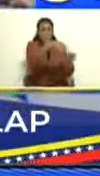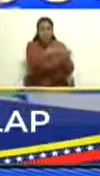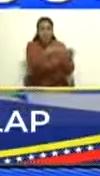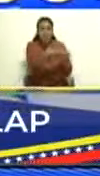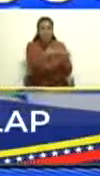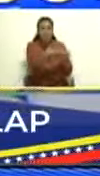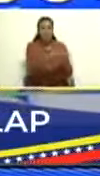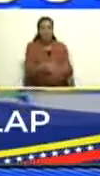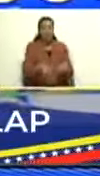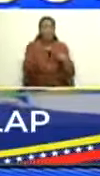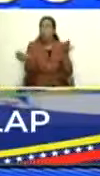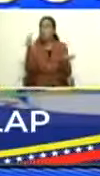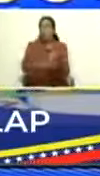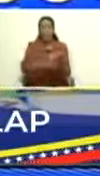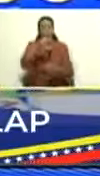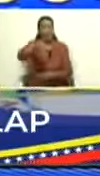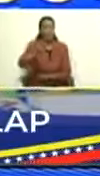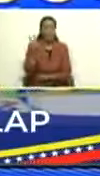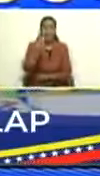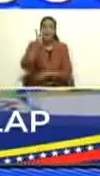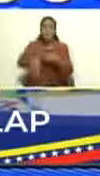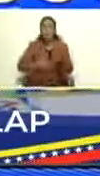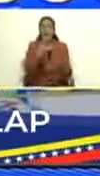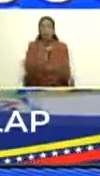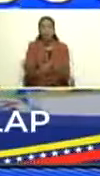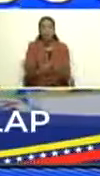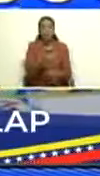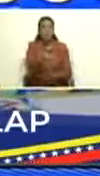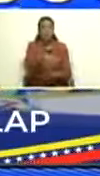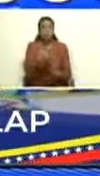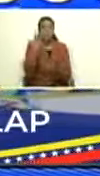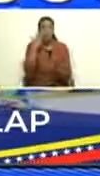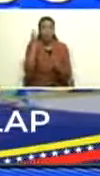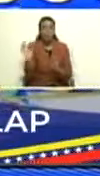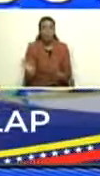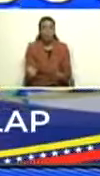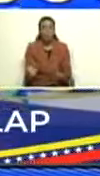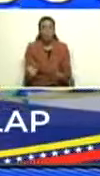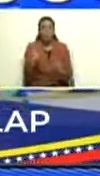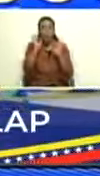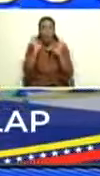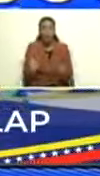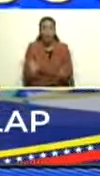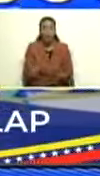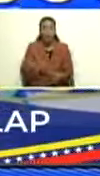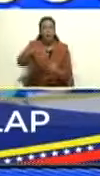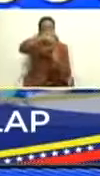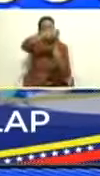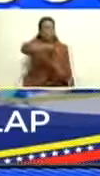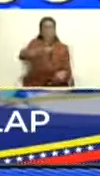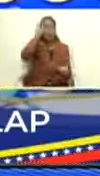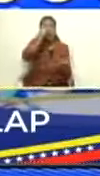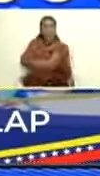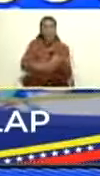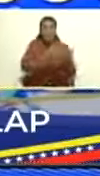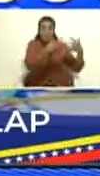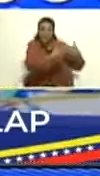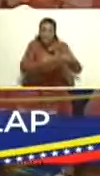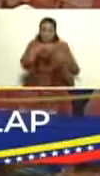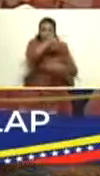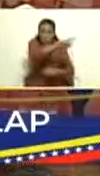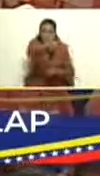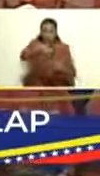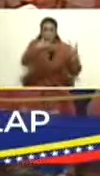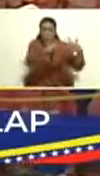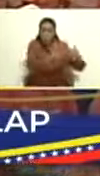país no volverá. Oligarca, apellido o títere, no volverán, no